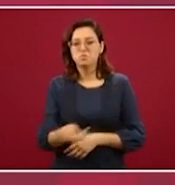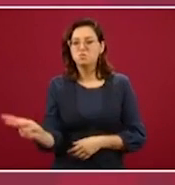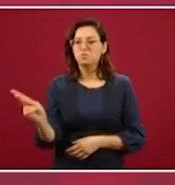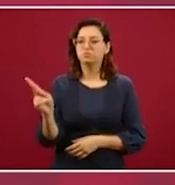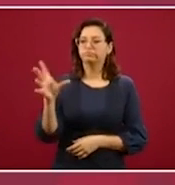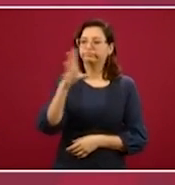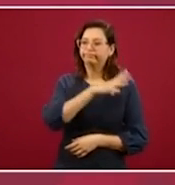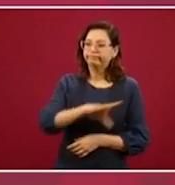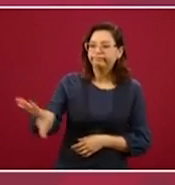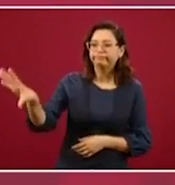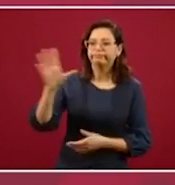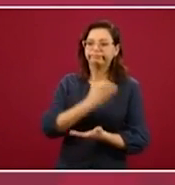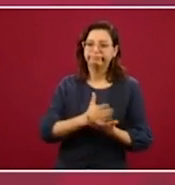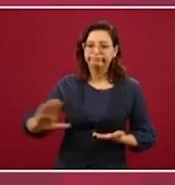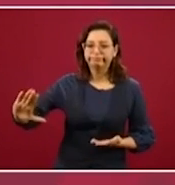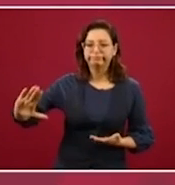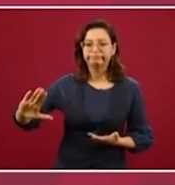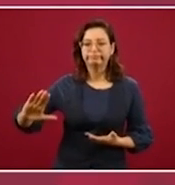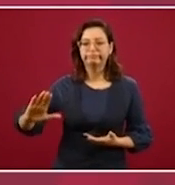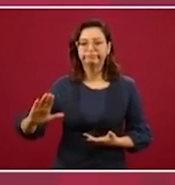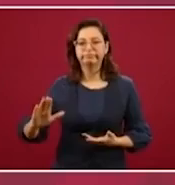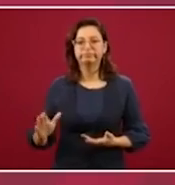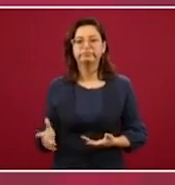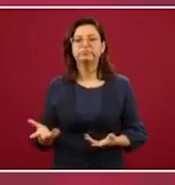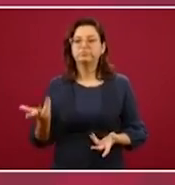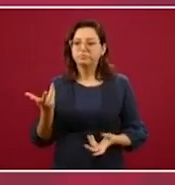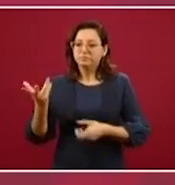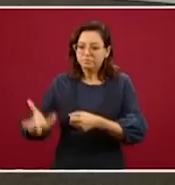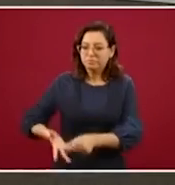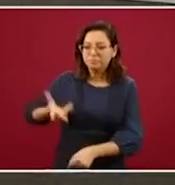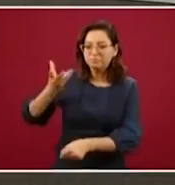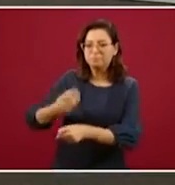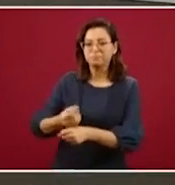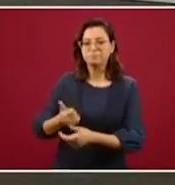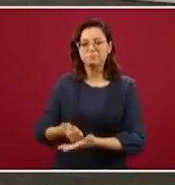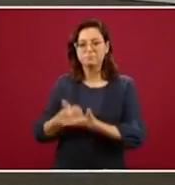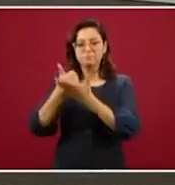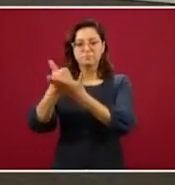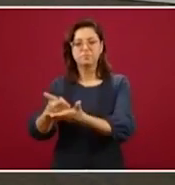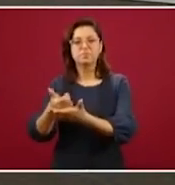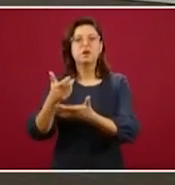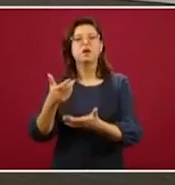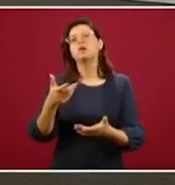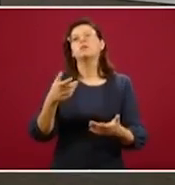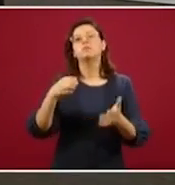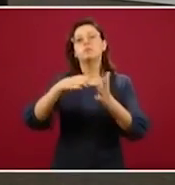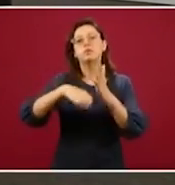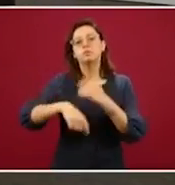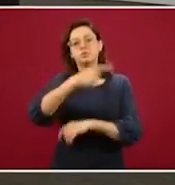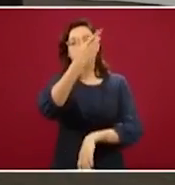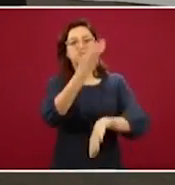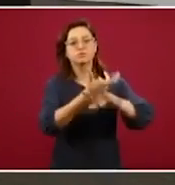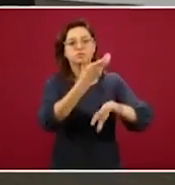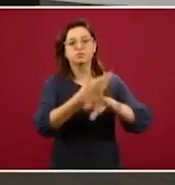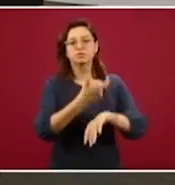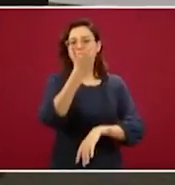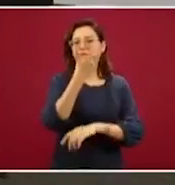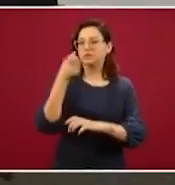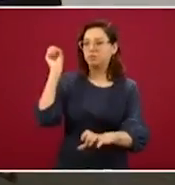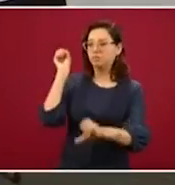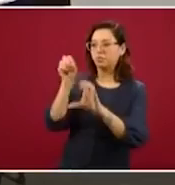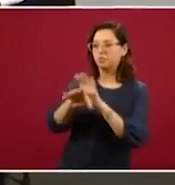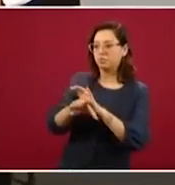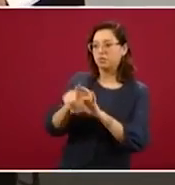marginadas. Es como un complemento de las remesas, desde luego, no en